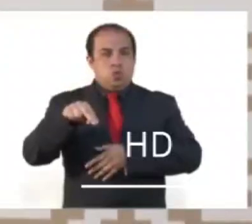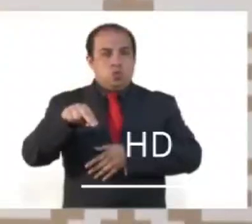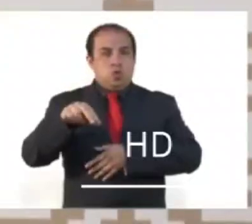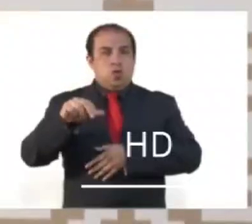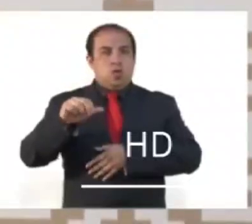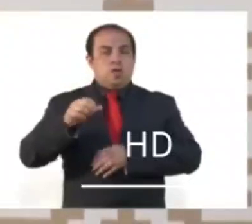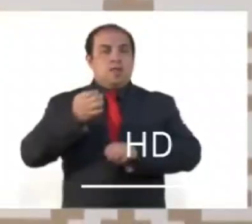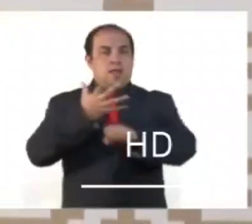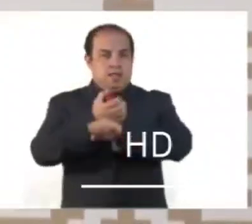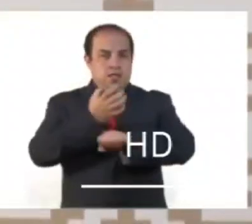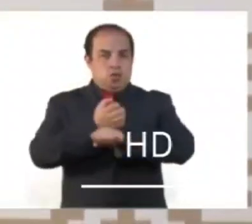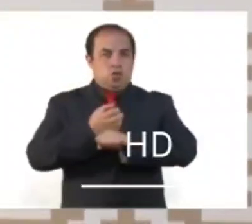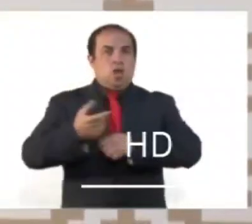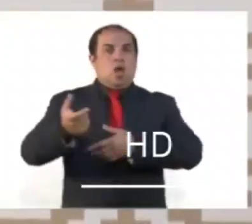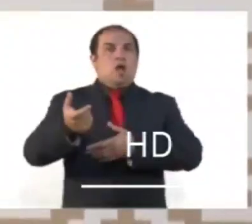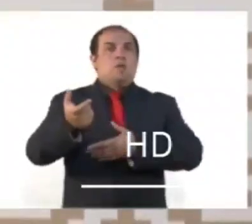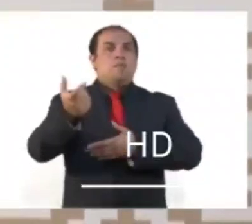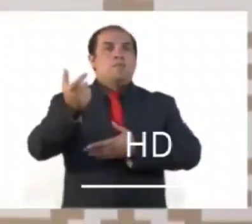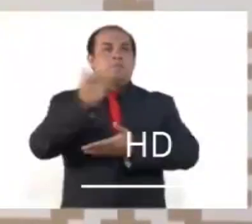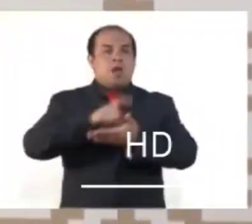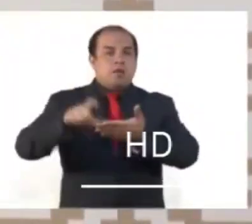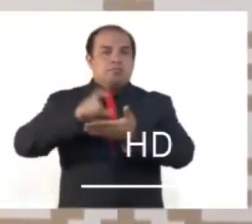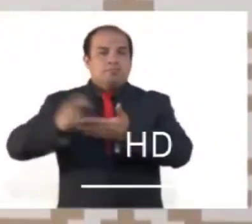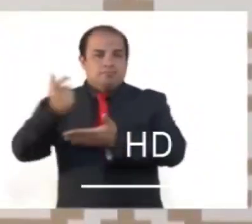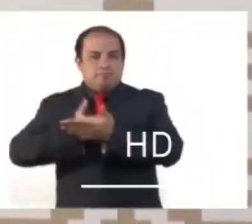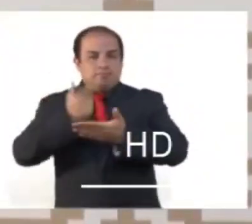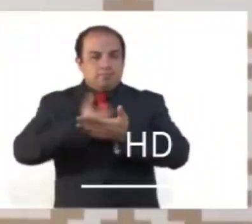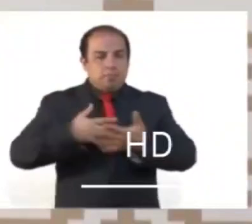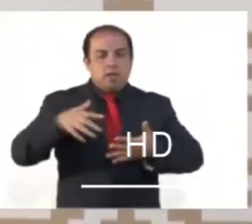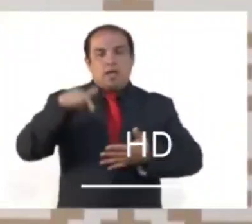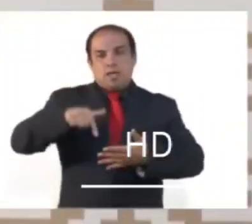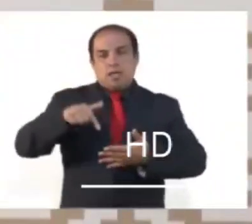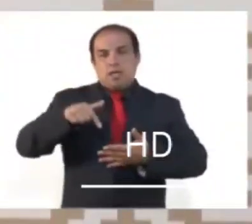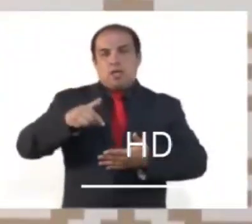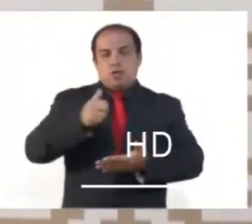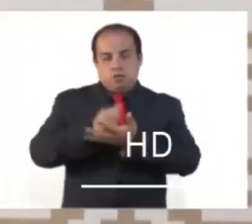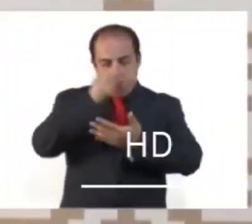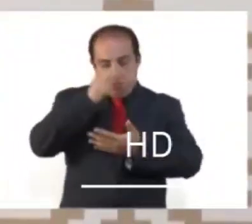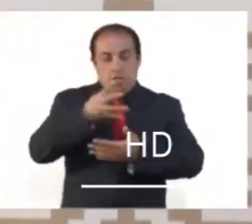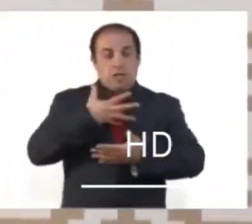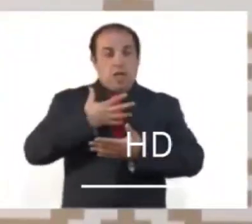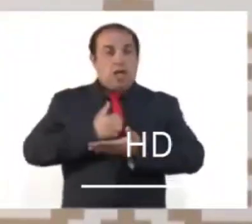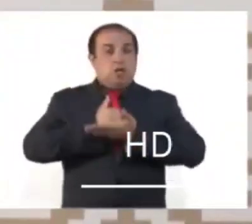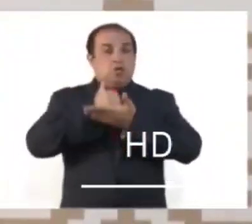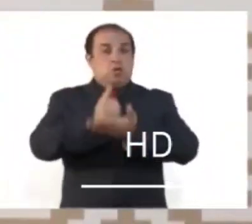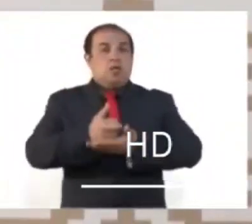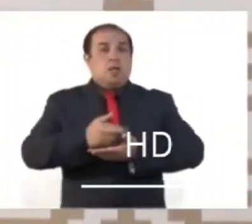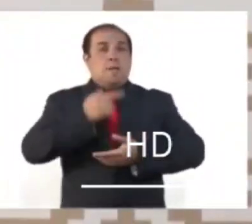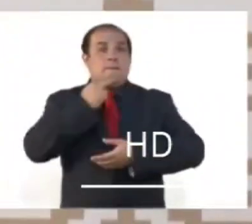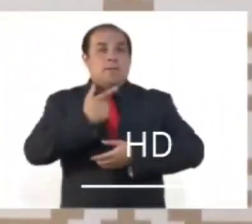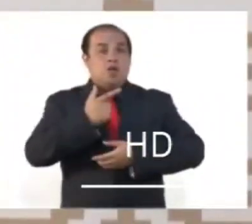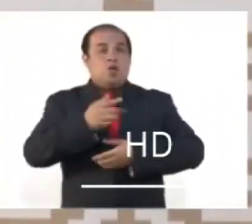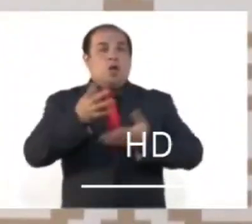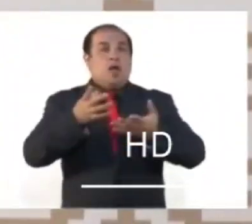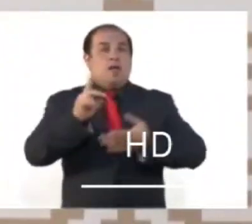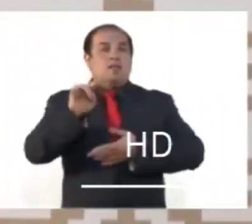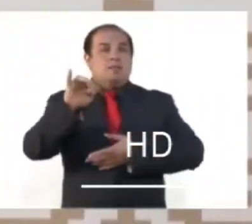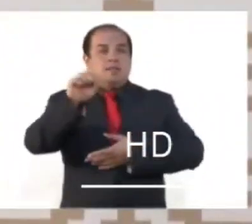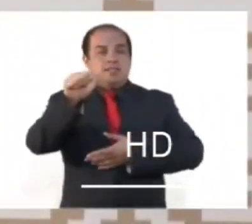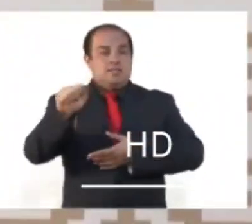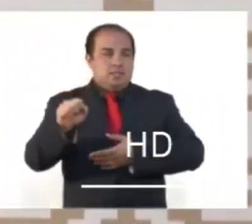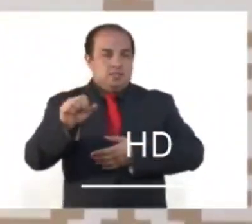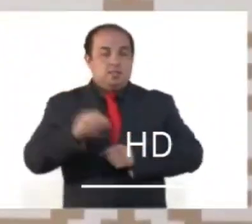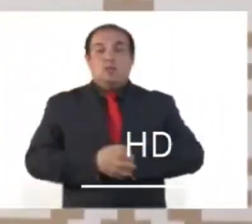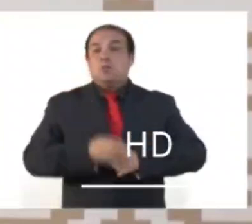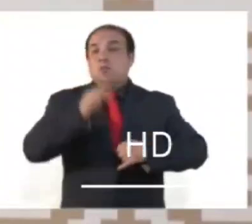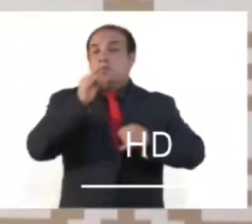que llegan de los Estados Unidos, lo cual también nos ha ayudado mucho a aumentar las divisas. Y por